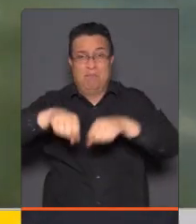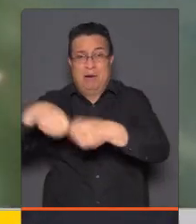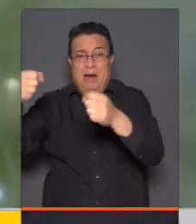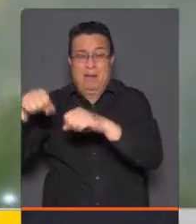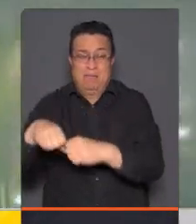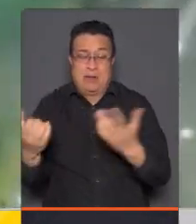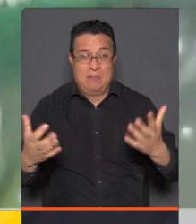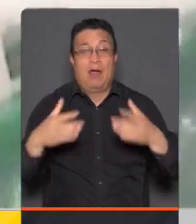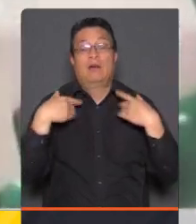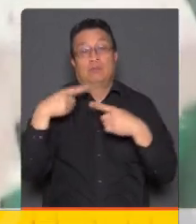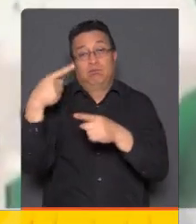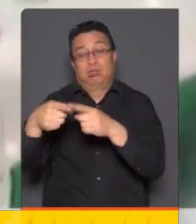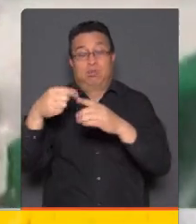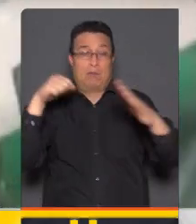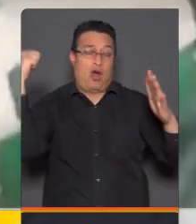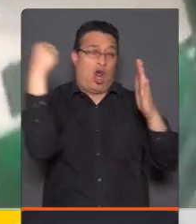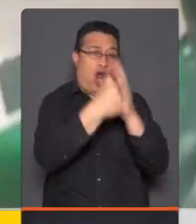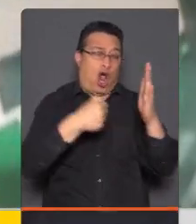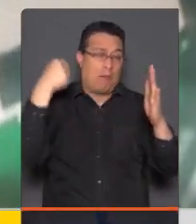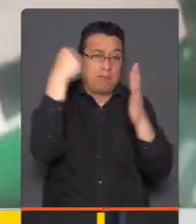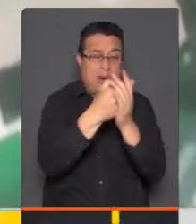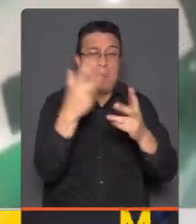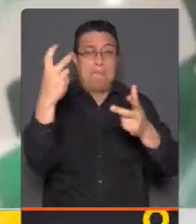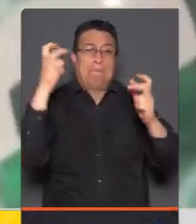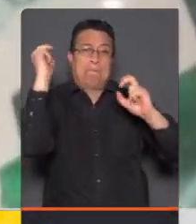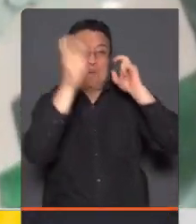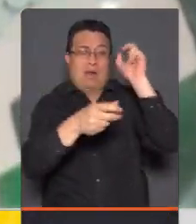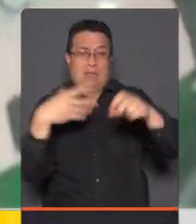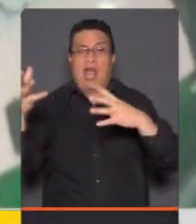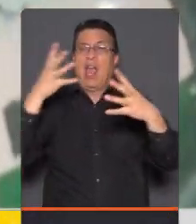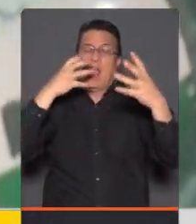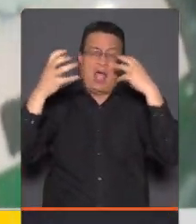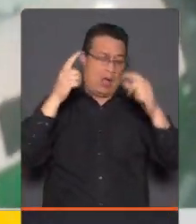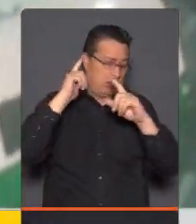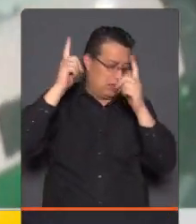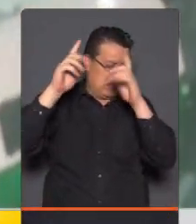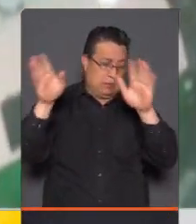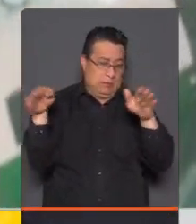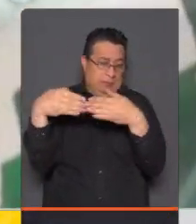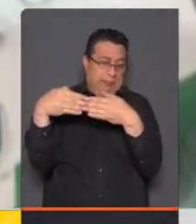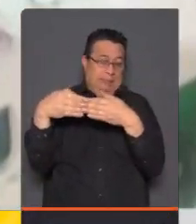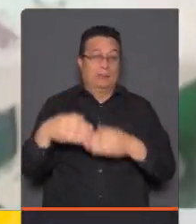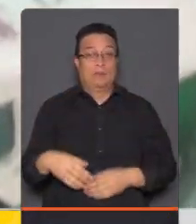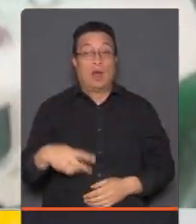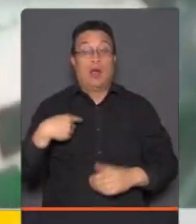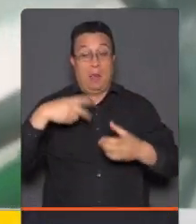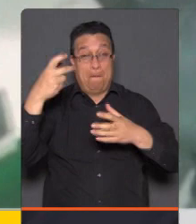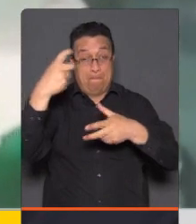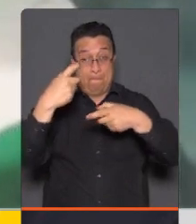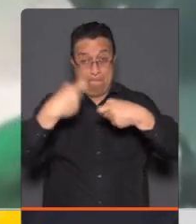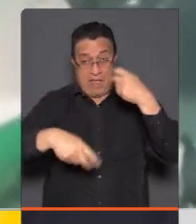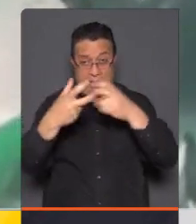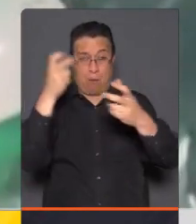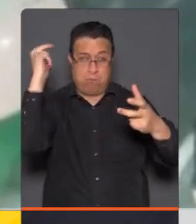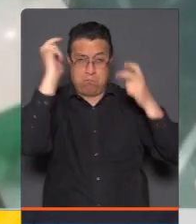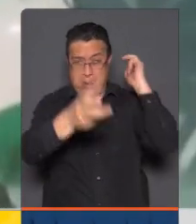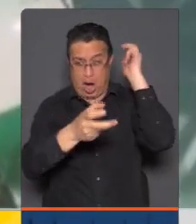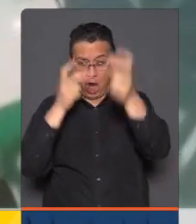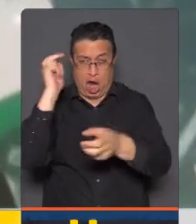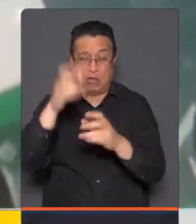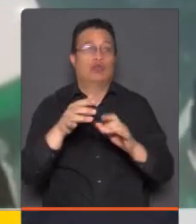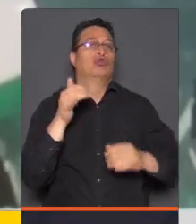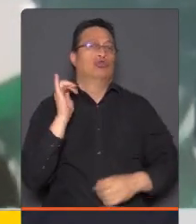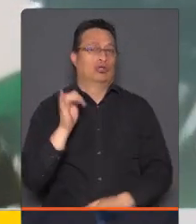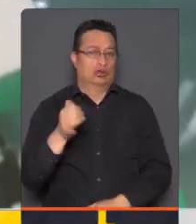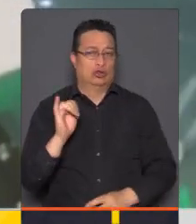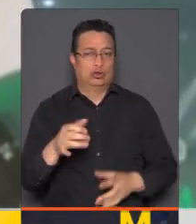y demás golpes, o sea, piedra, gritos, ruidos. Decías tú que llovían las piedras que destrozaron muchas cosas. Toda la